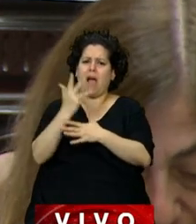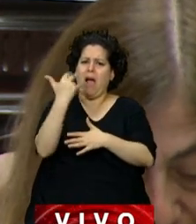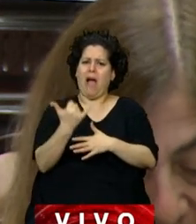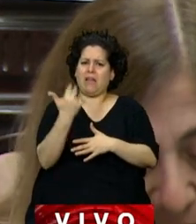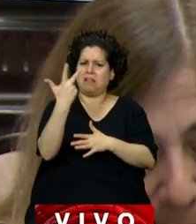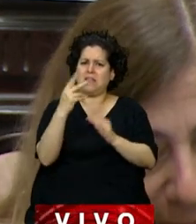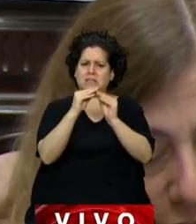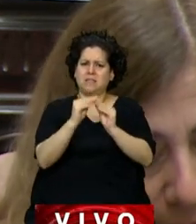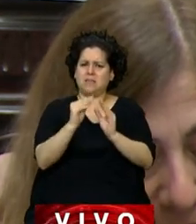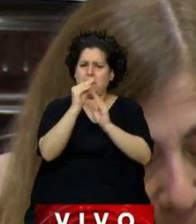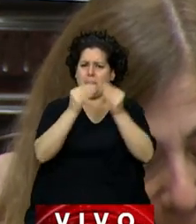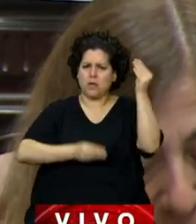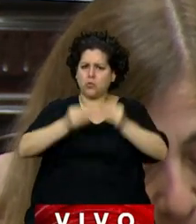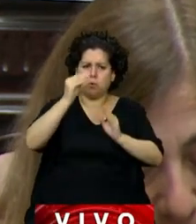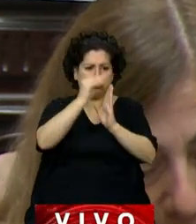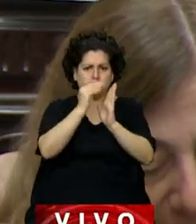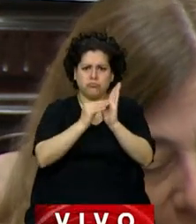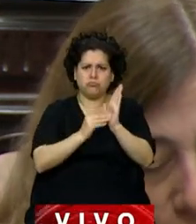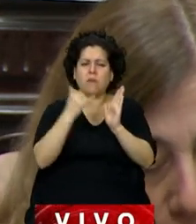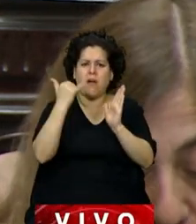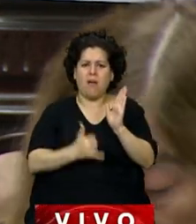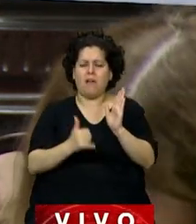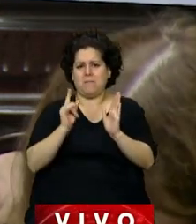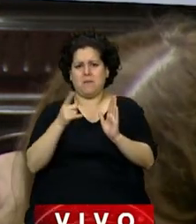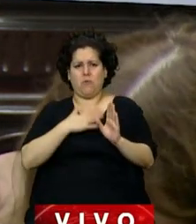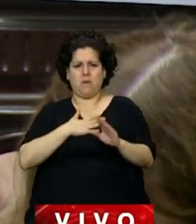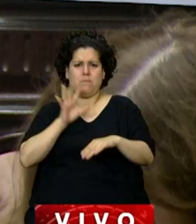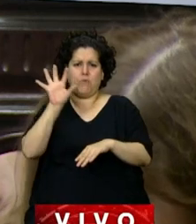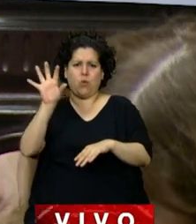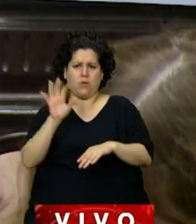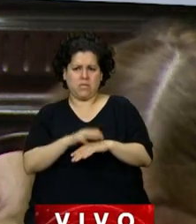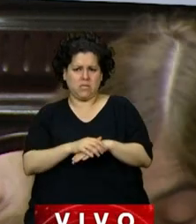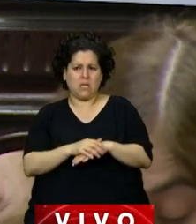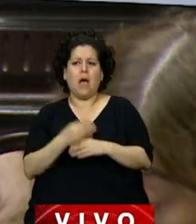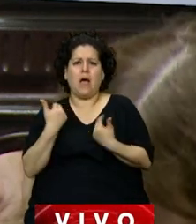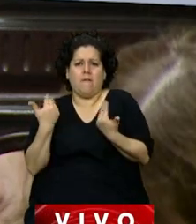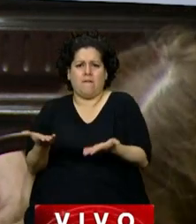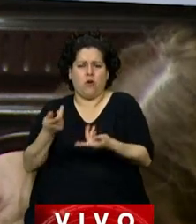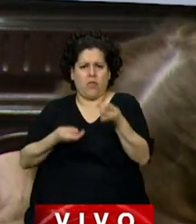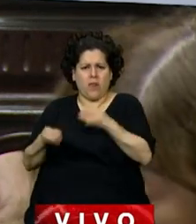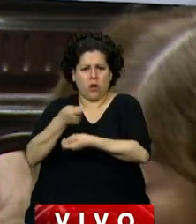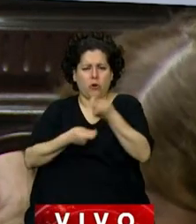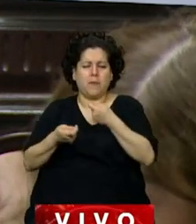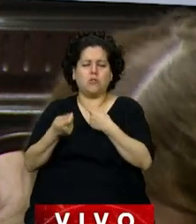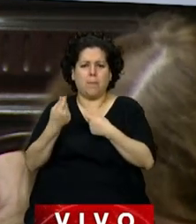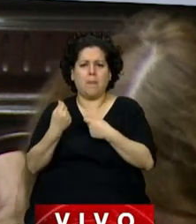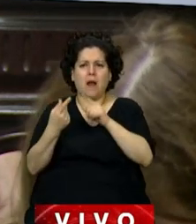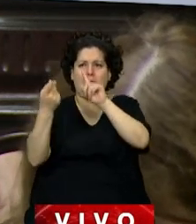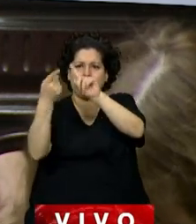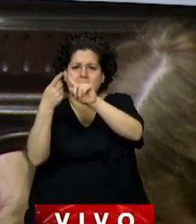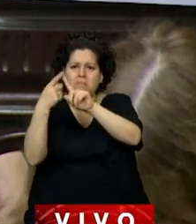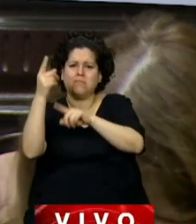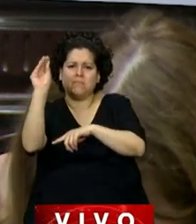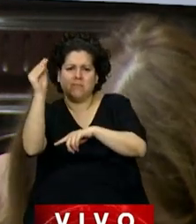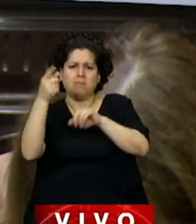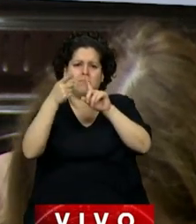puentes importantes anhelados por mi provincia que sirven para fortalecer el comercio y la amistad con el Paraguay y con el Brasil.